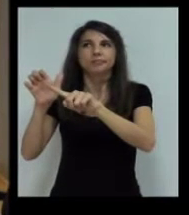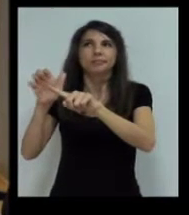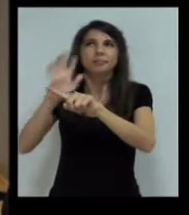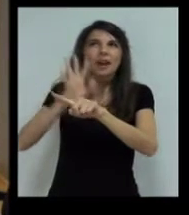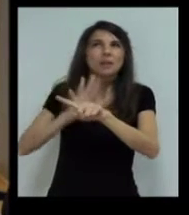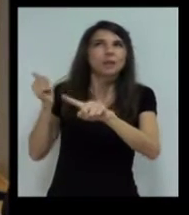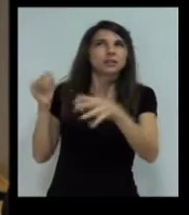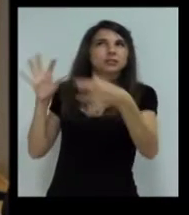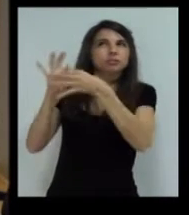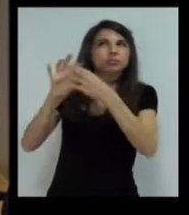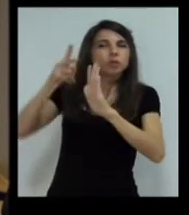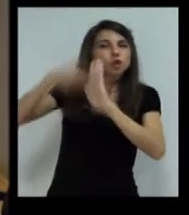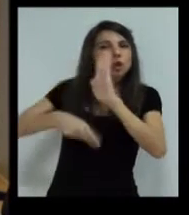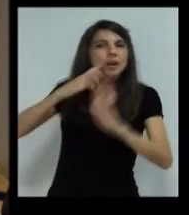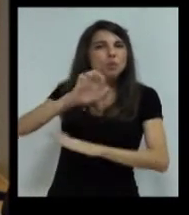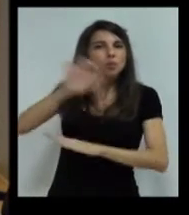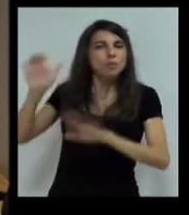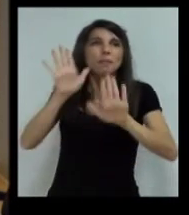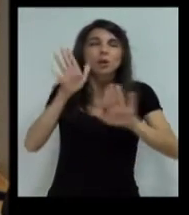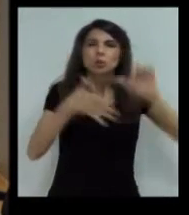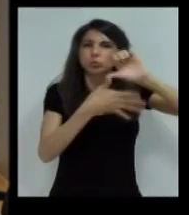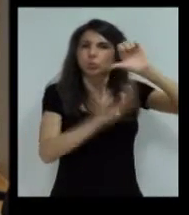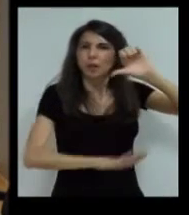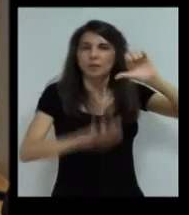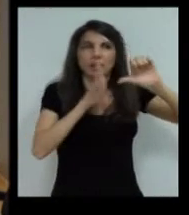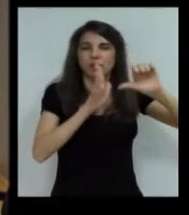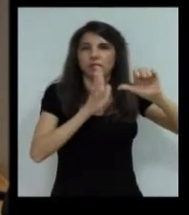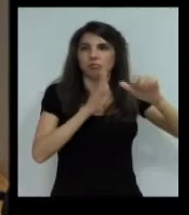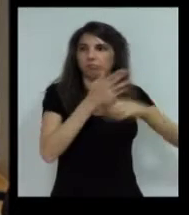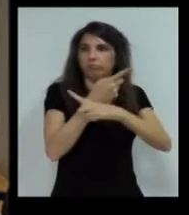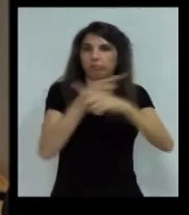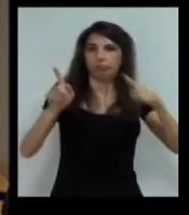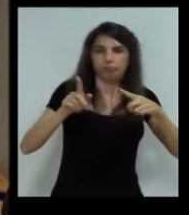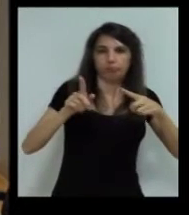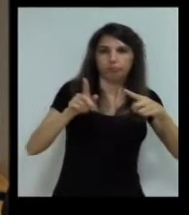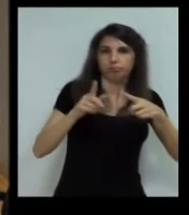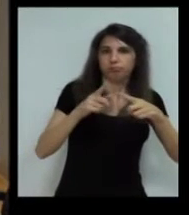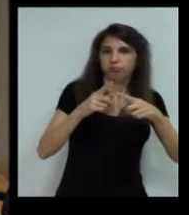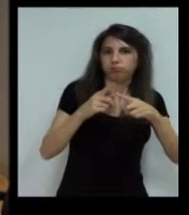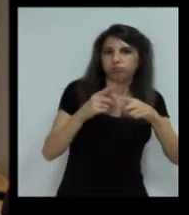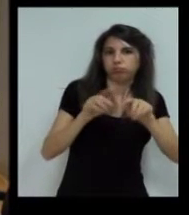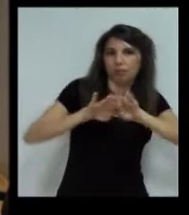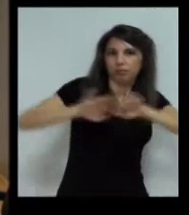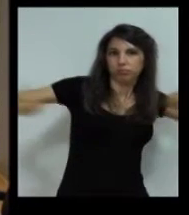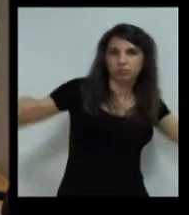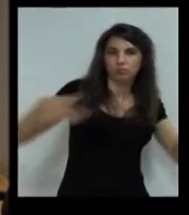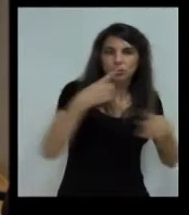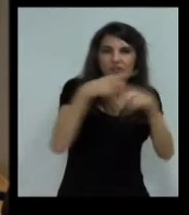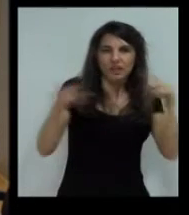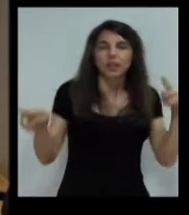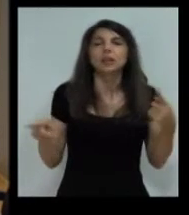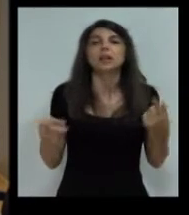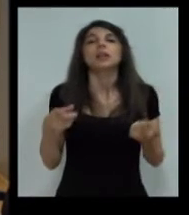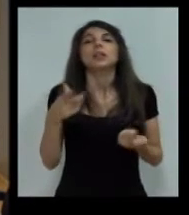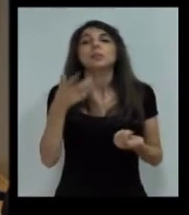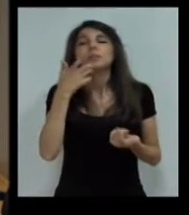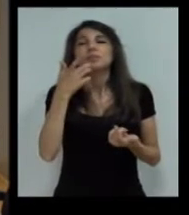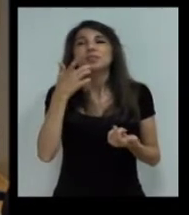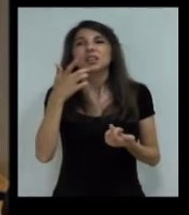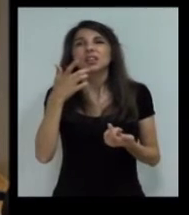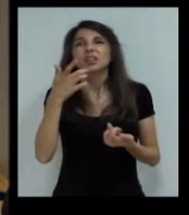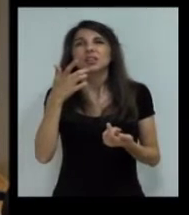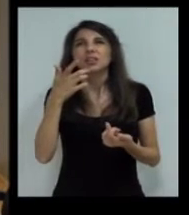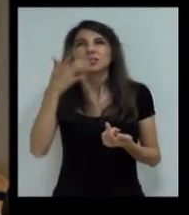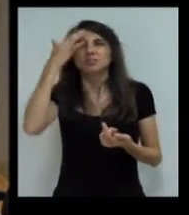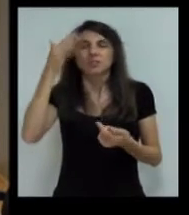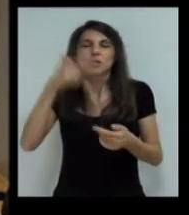europea, y Sudamérica va por otro camino, ¿no? Bueno, el mundo está dividido, si excluimos China, que es